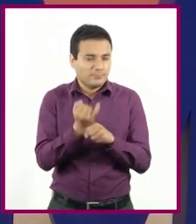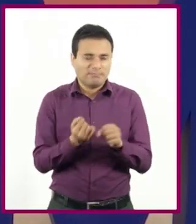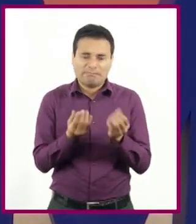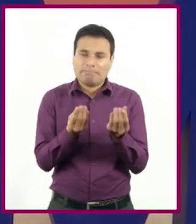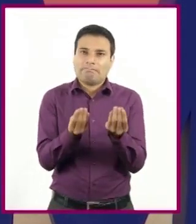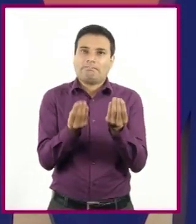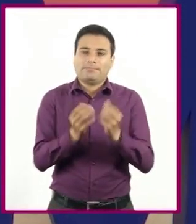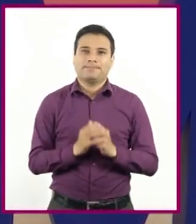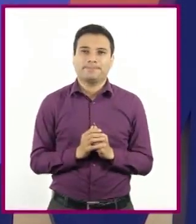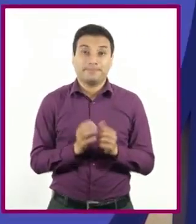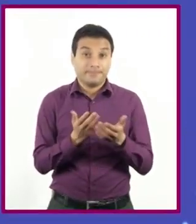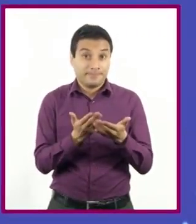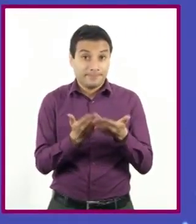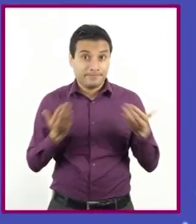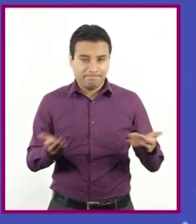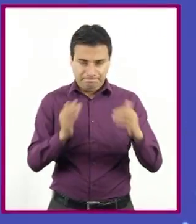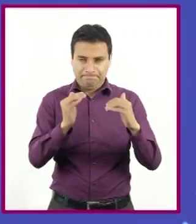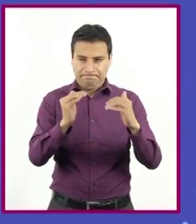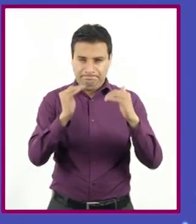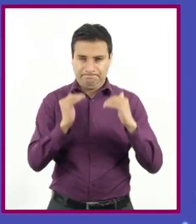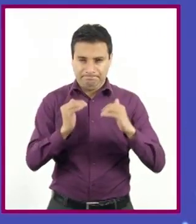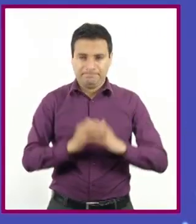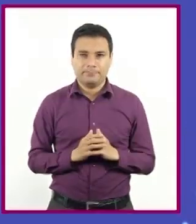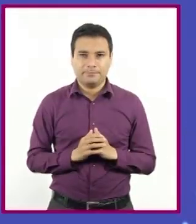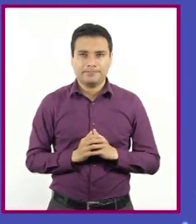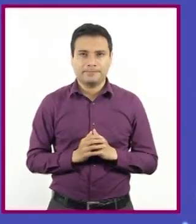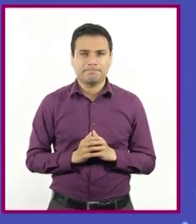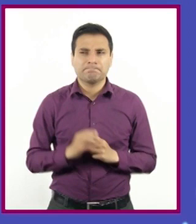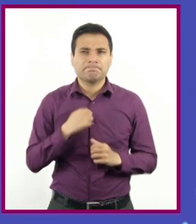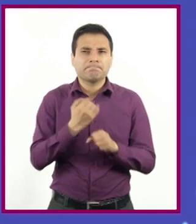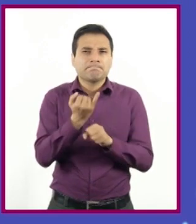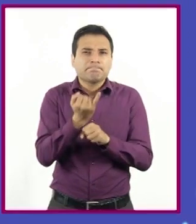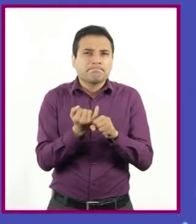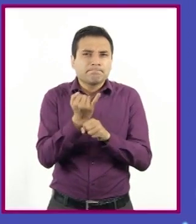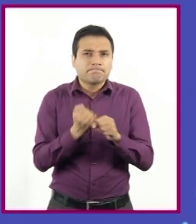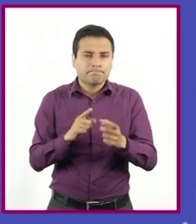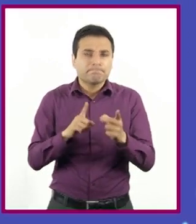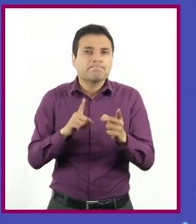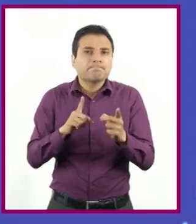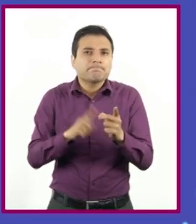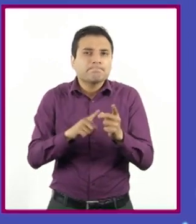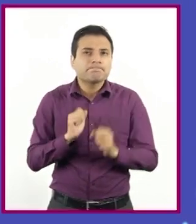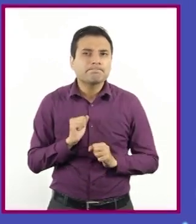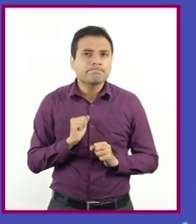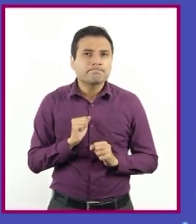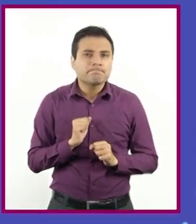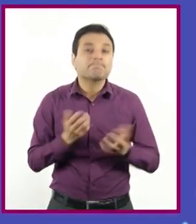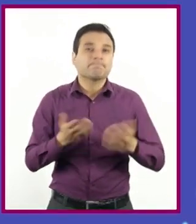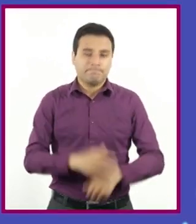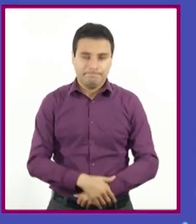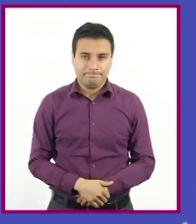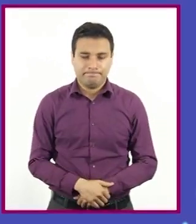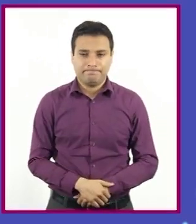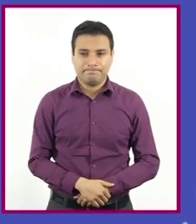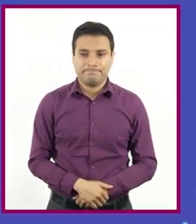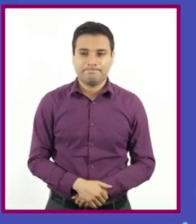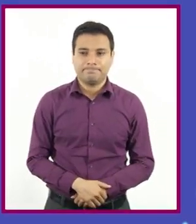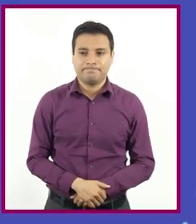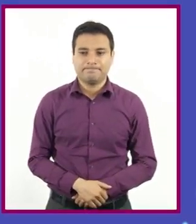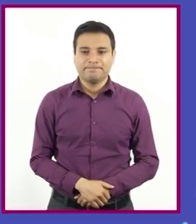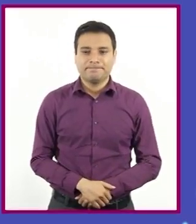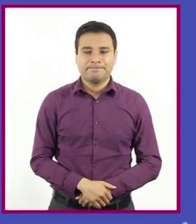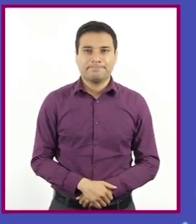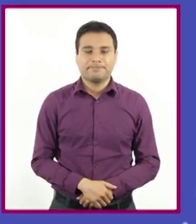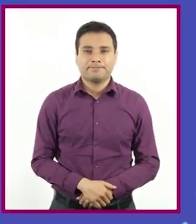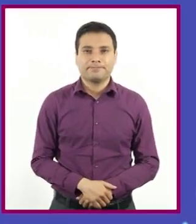que definir cuáles serán nuestras fuentes de investigación. Fuentes de consulta.